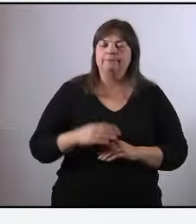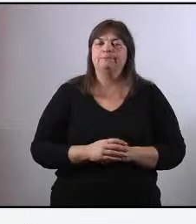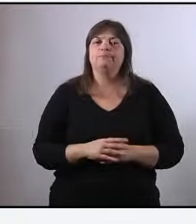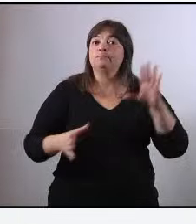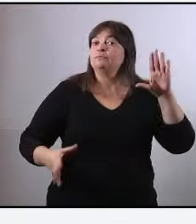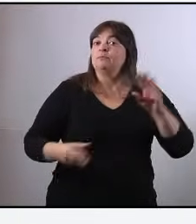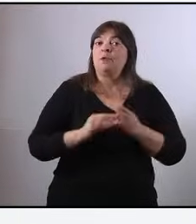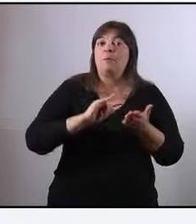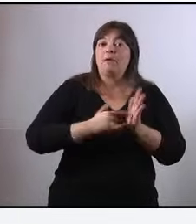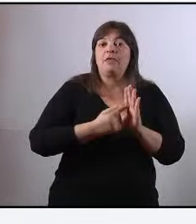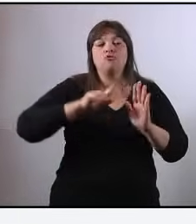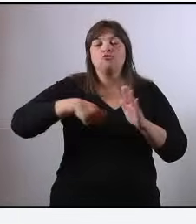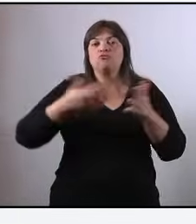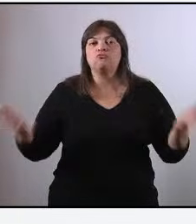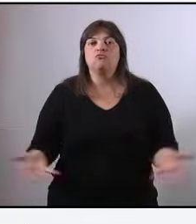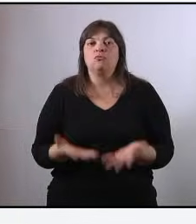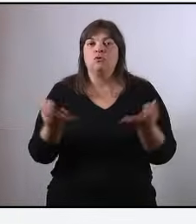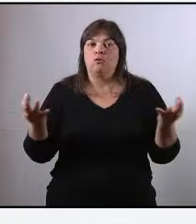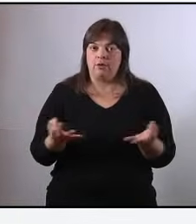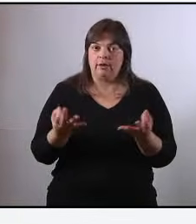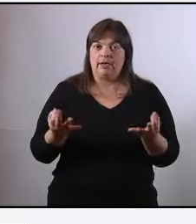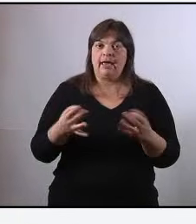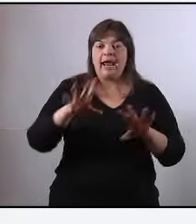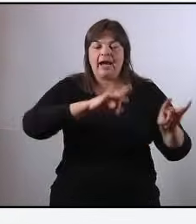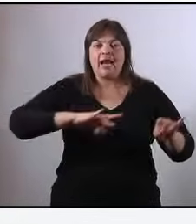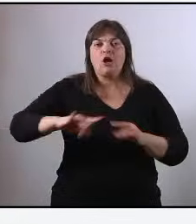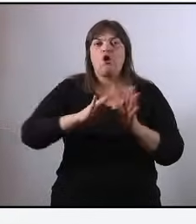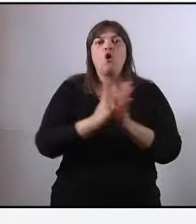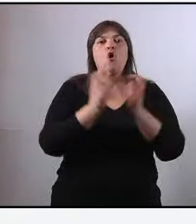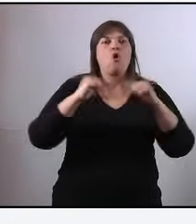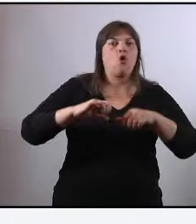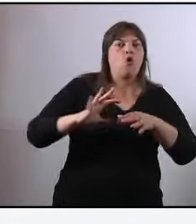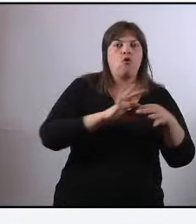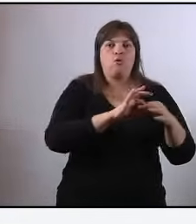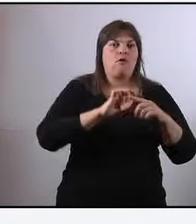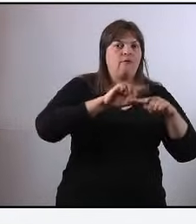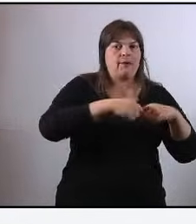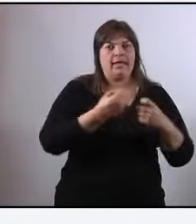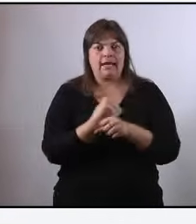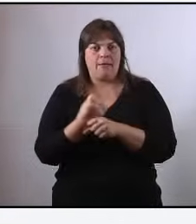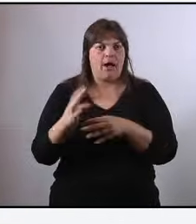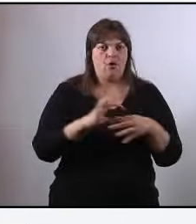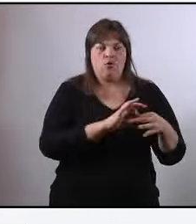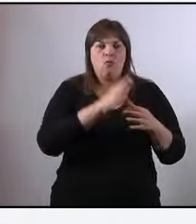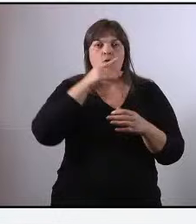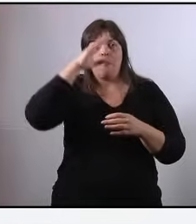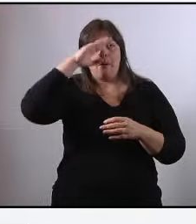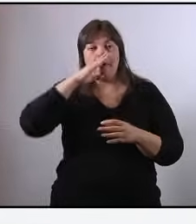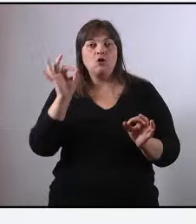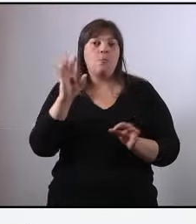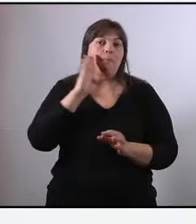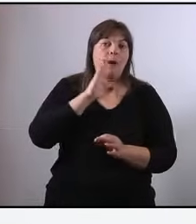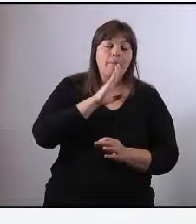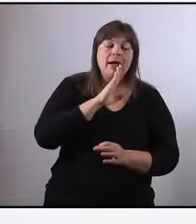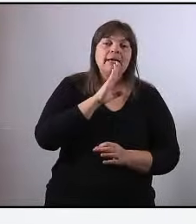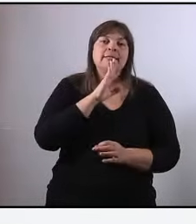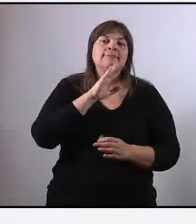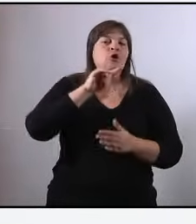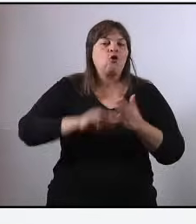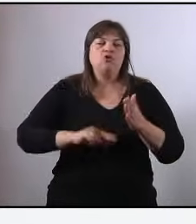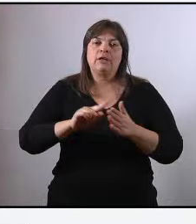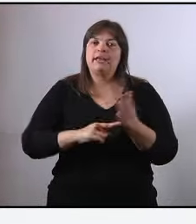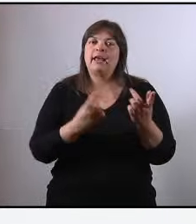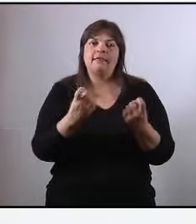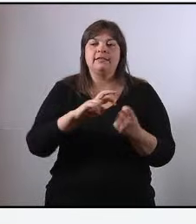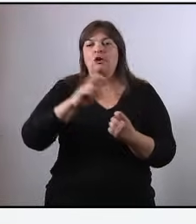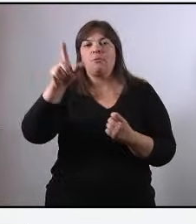queremos fomentar la conciliación en nuestra región, apoyar a esas madres y a esos padres que necesitan contratar a